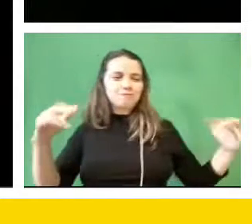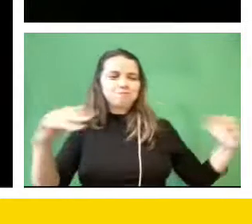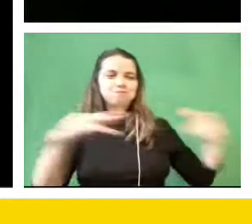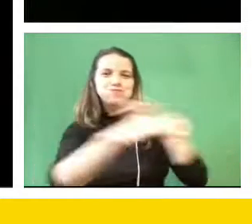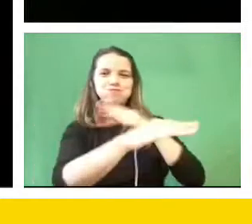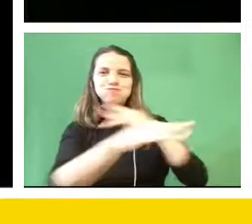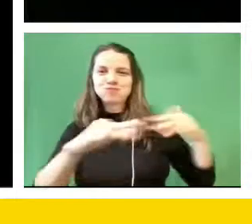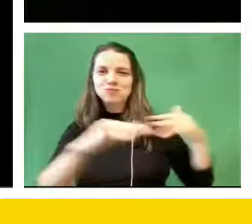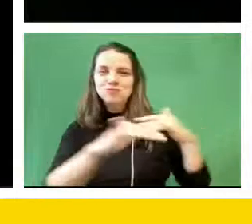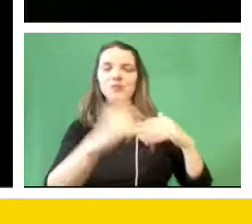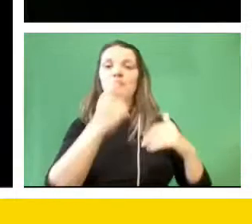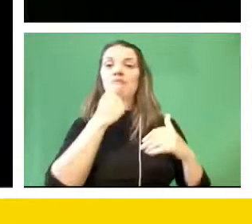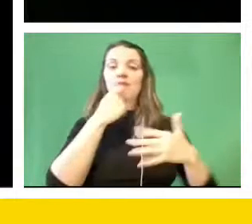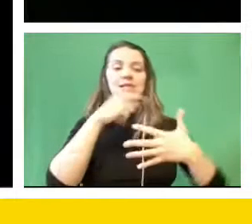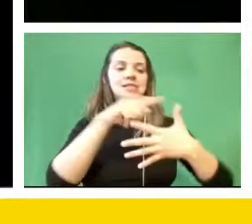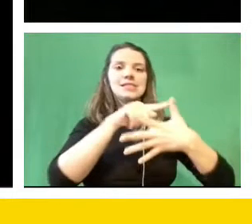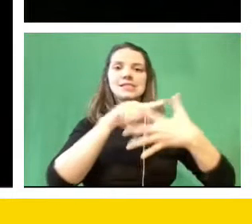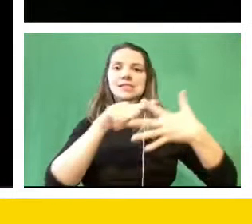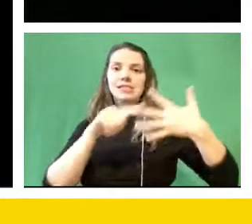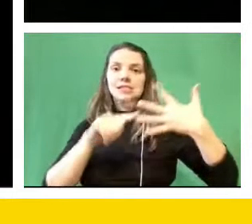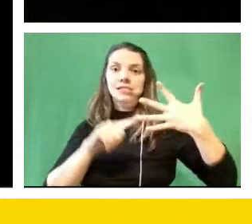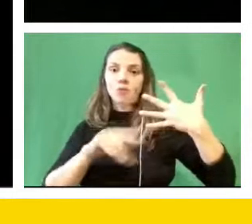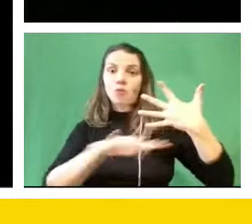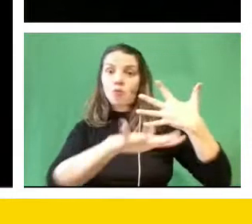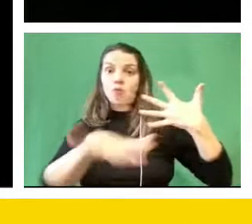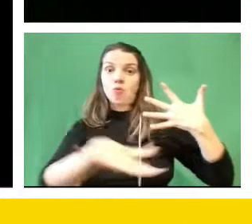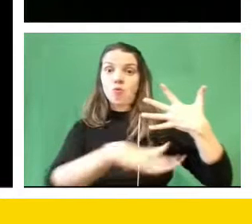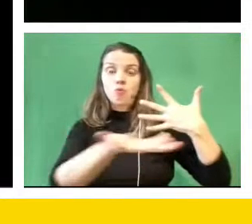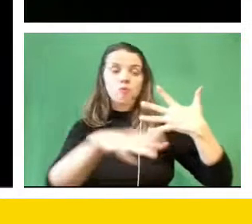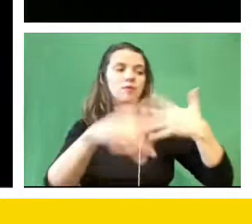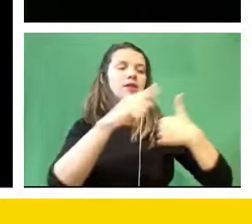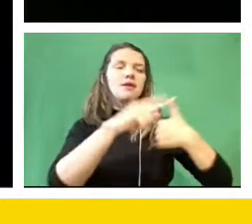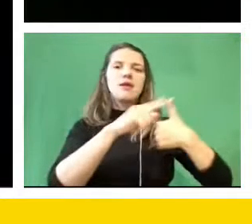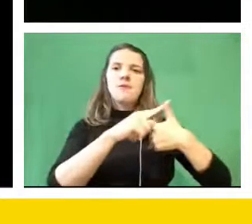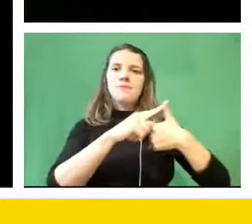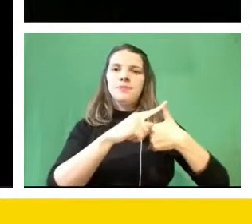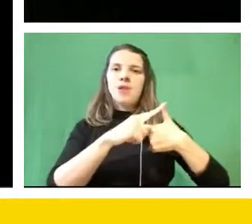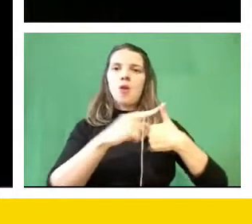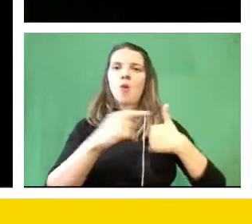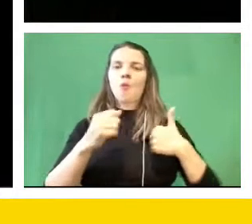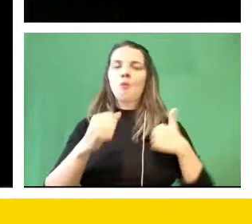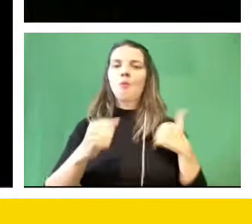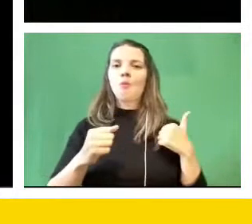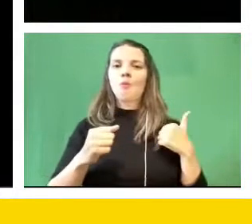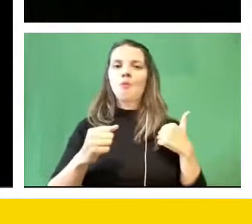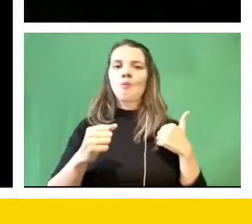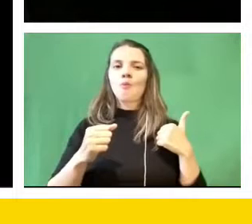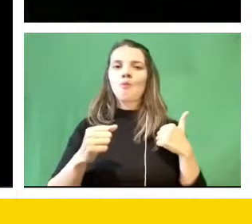espacios motores. Los espacios motores son aquellos espacios de apoyo a los servicios